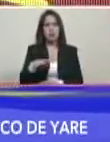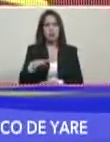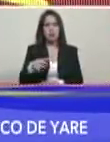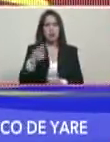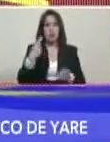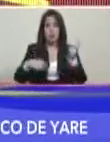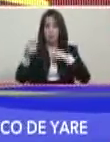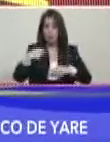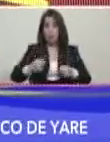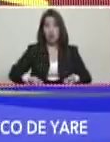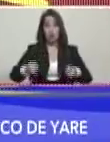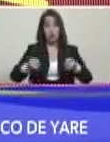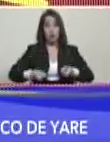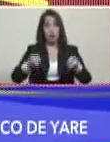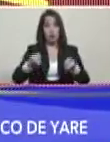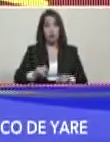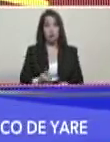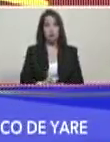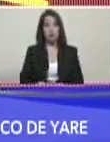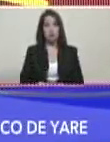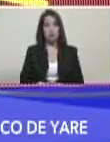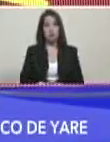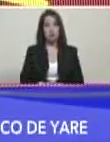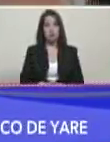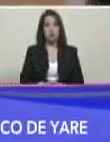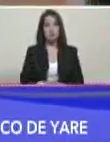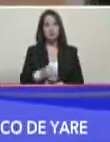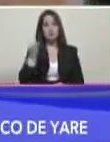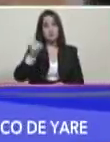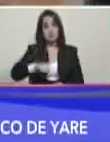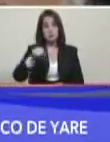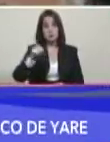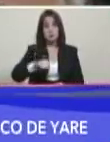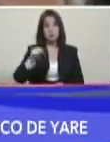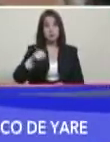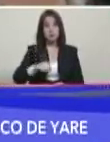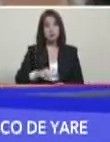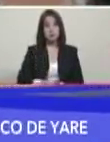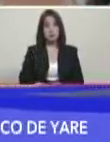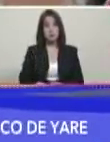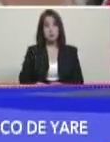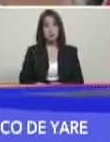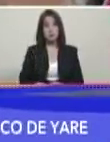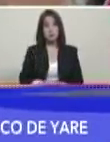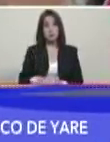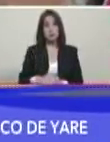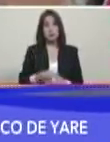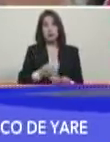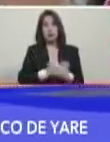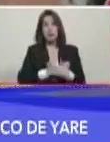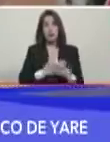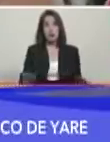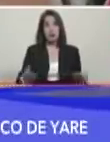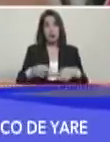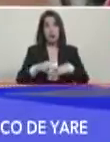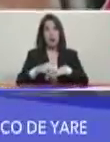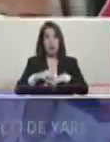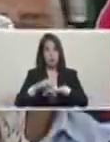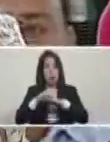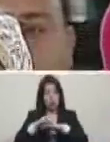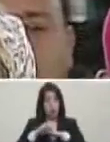¿verdad? A los mercados, sí, correcto. Para garantizar la proteína animal al pueblo, que es lo que